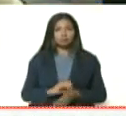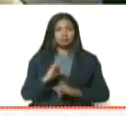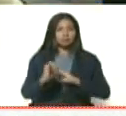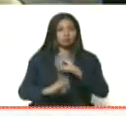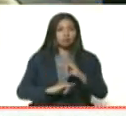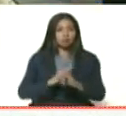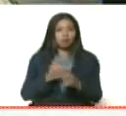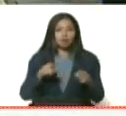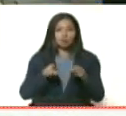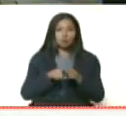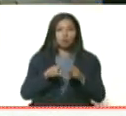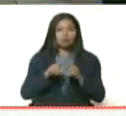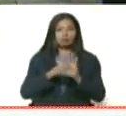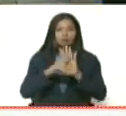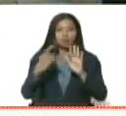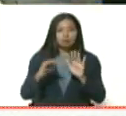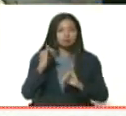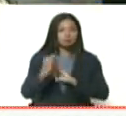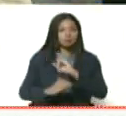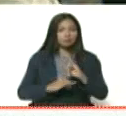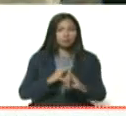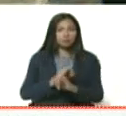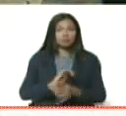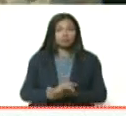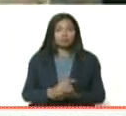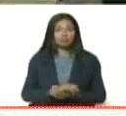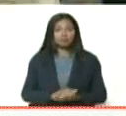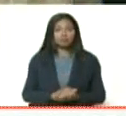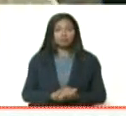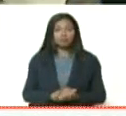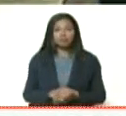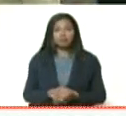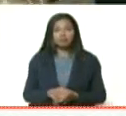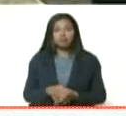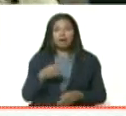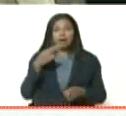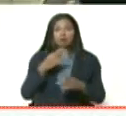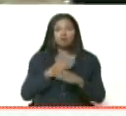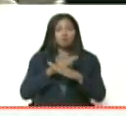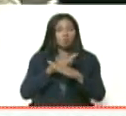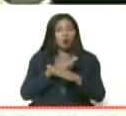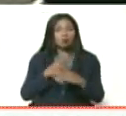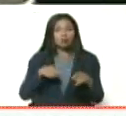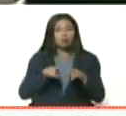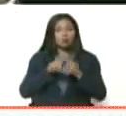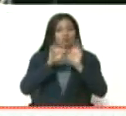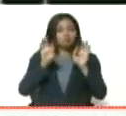internacionales en el marco del derecho internacional de sanciones económicas, financieras y